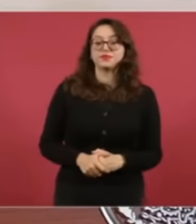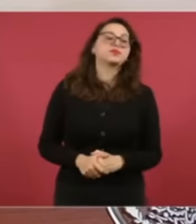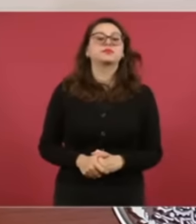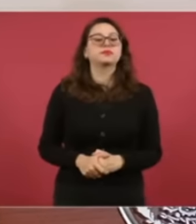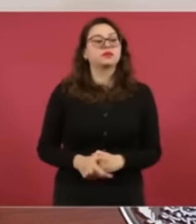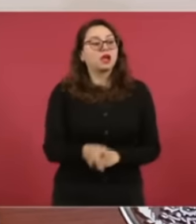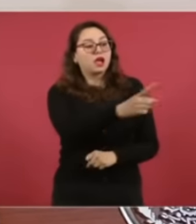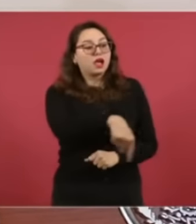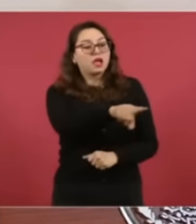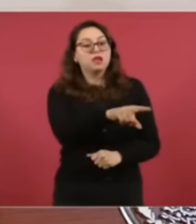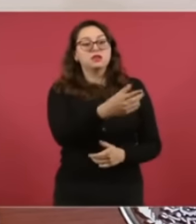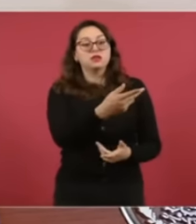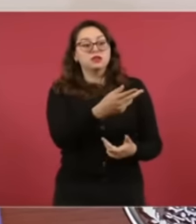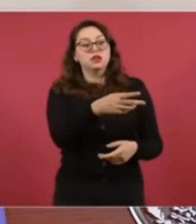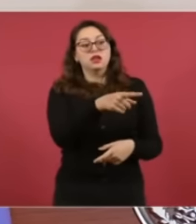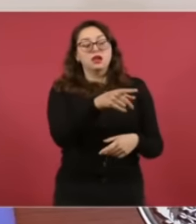cemento? No.